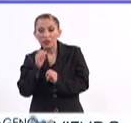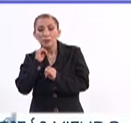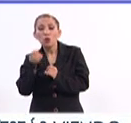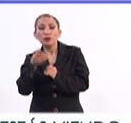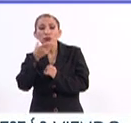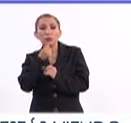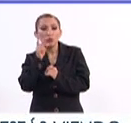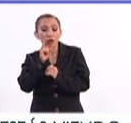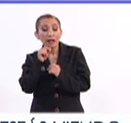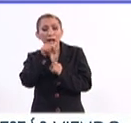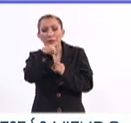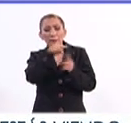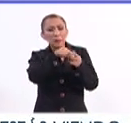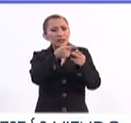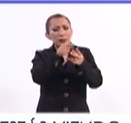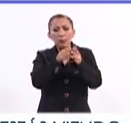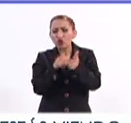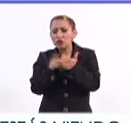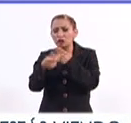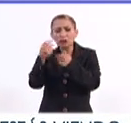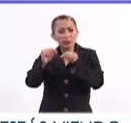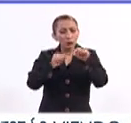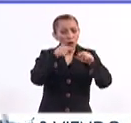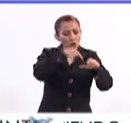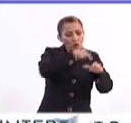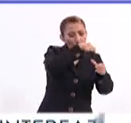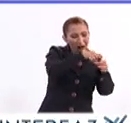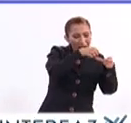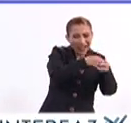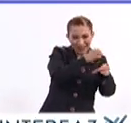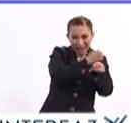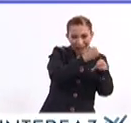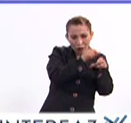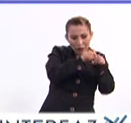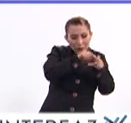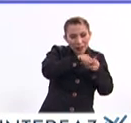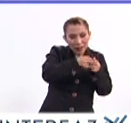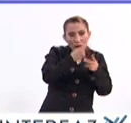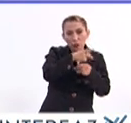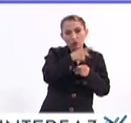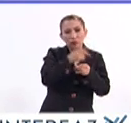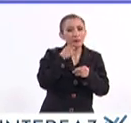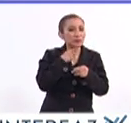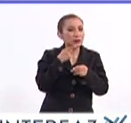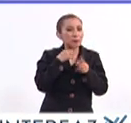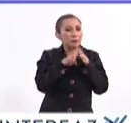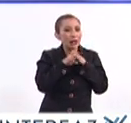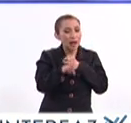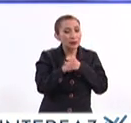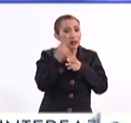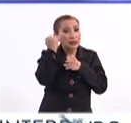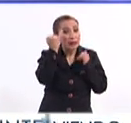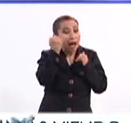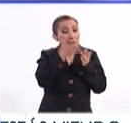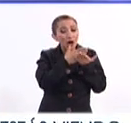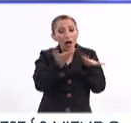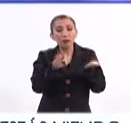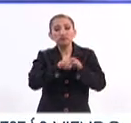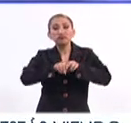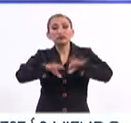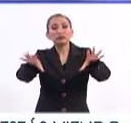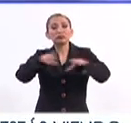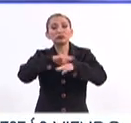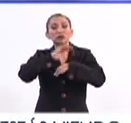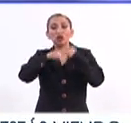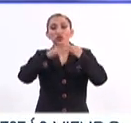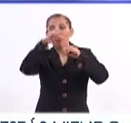independientes, así ha surgido muchos proyectos que de manera focalizada en alguna entidad federativa surgen, como ahora la Diputación Migrante, y de pronto se vuelve un proyecto